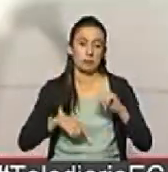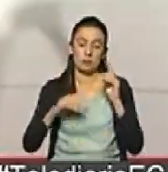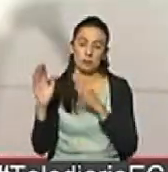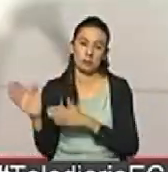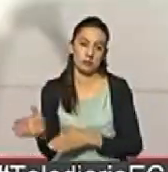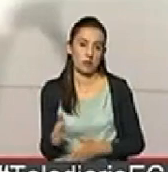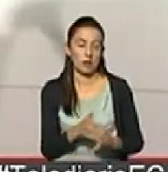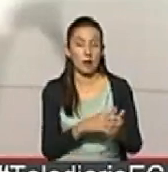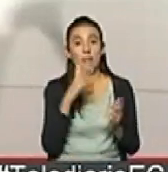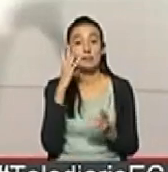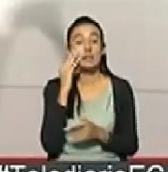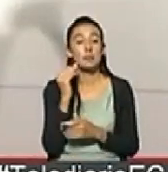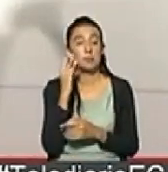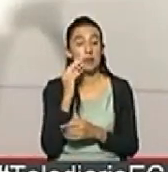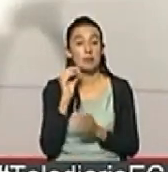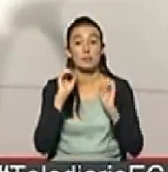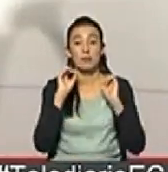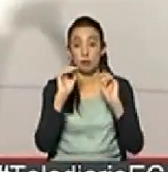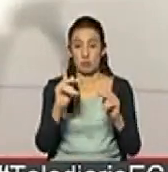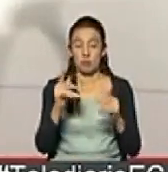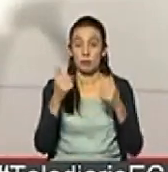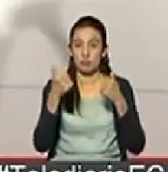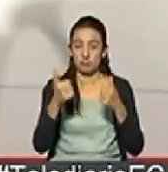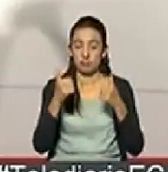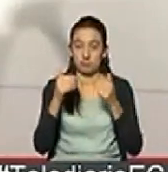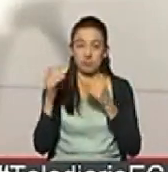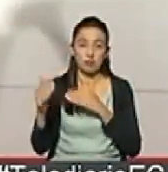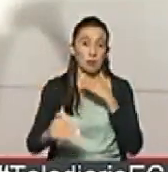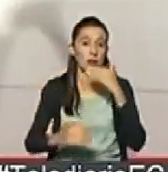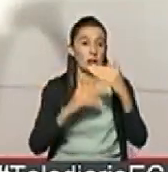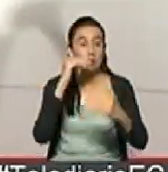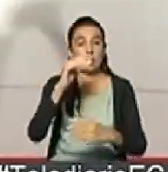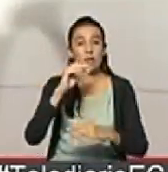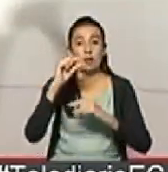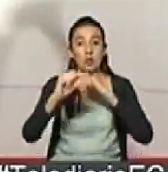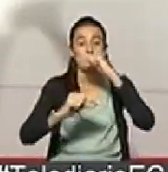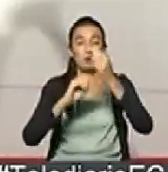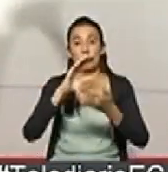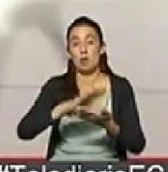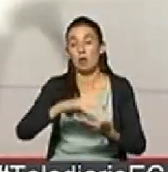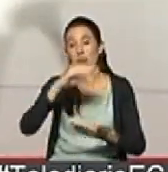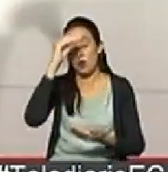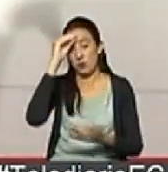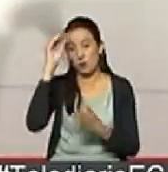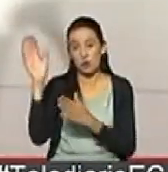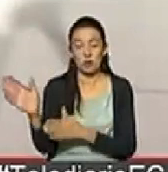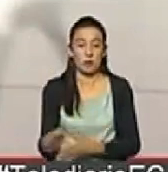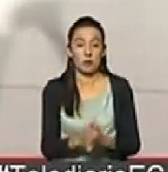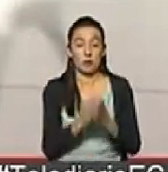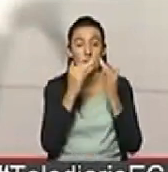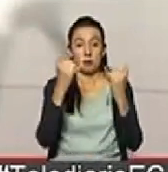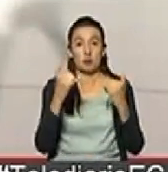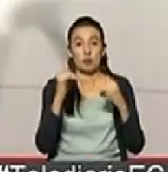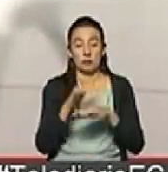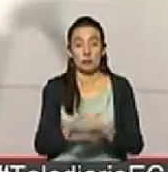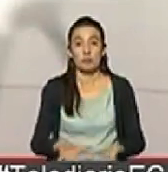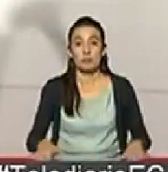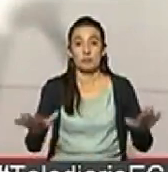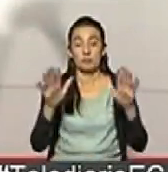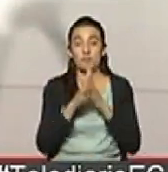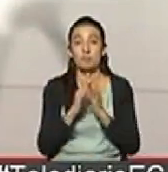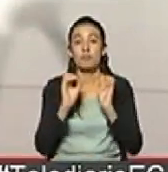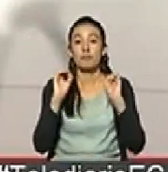bien son experiencias y oportunidades para que nosotros también vayamos aprendiendo de ellos. Es brindarles sobre todo esta oportunidad